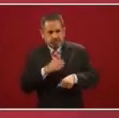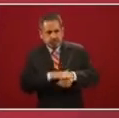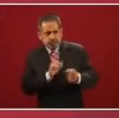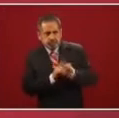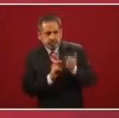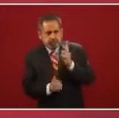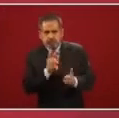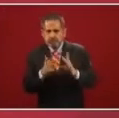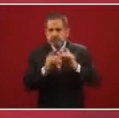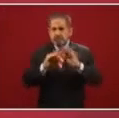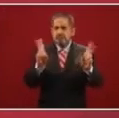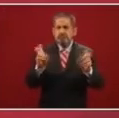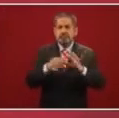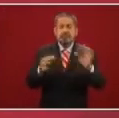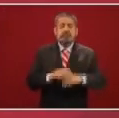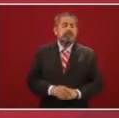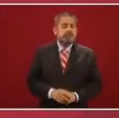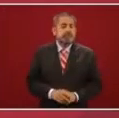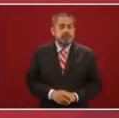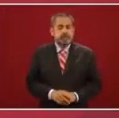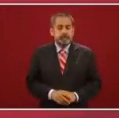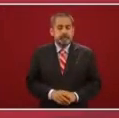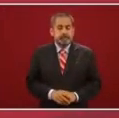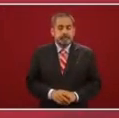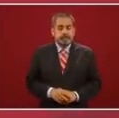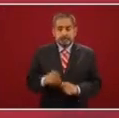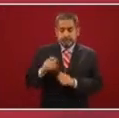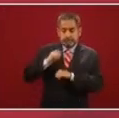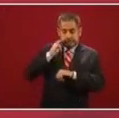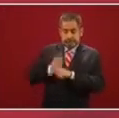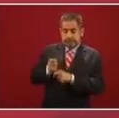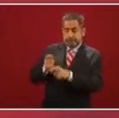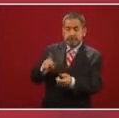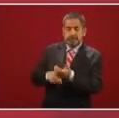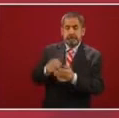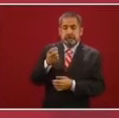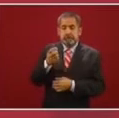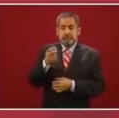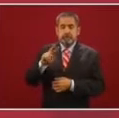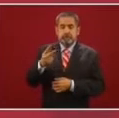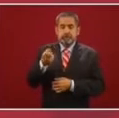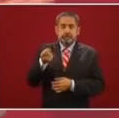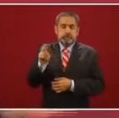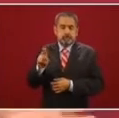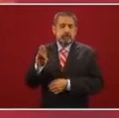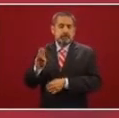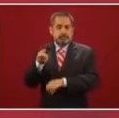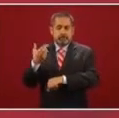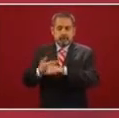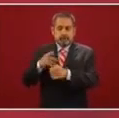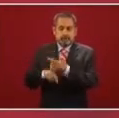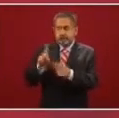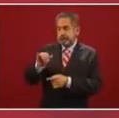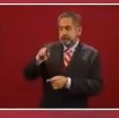estamos aclarando los temas. En cuanto se lo encargó a la subsecretaria Diana Álvarez Mauri, ustedes